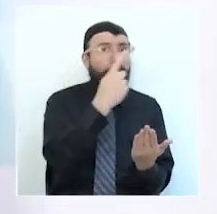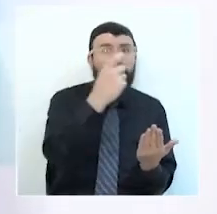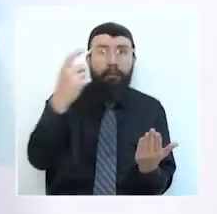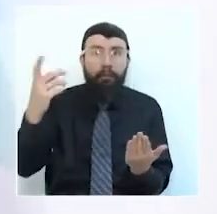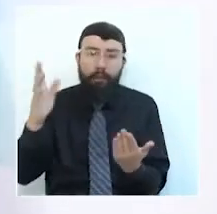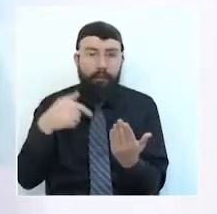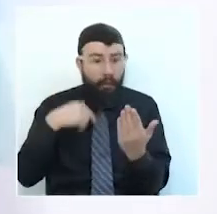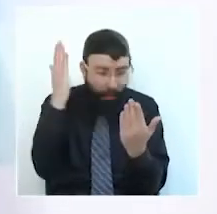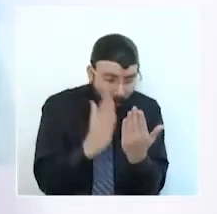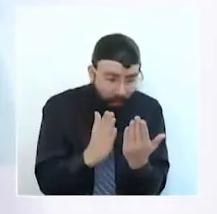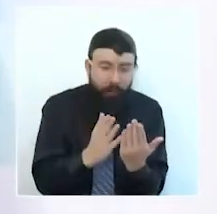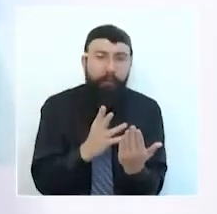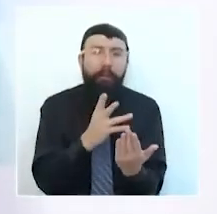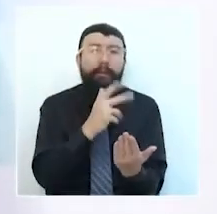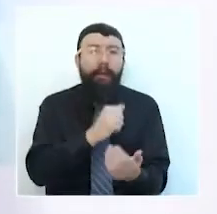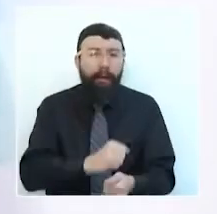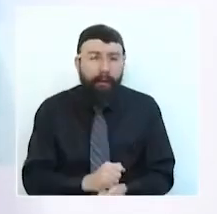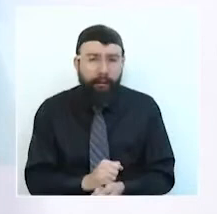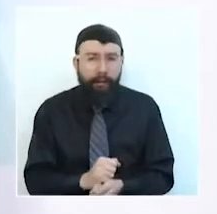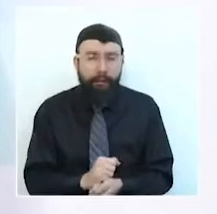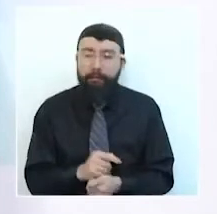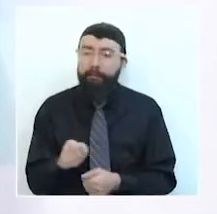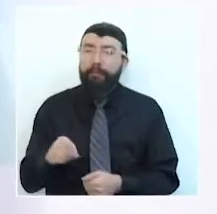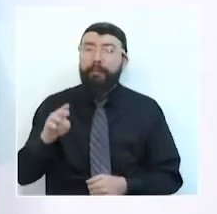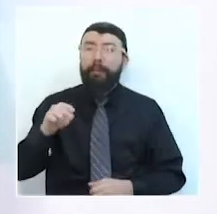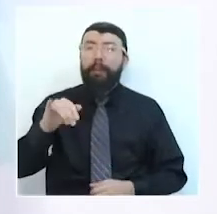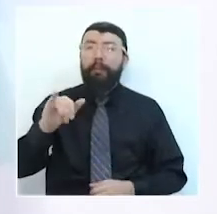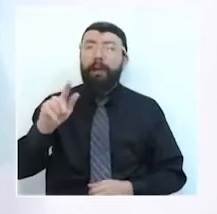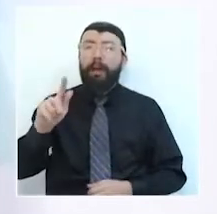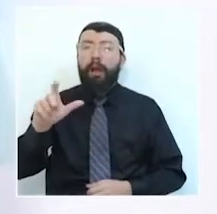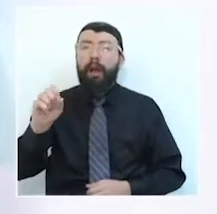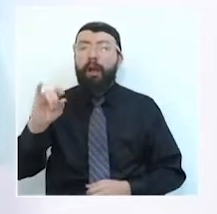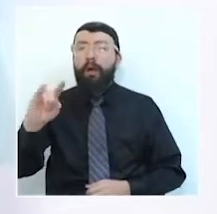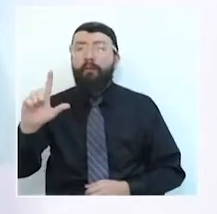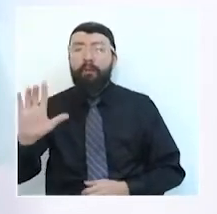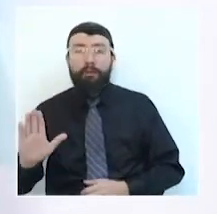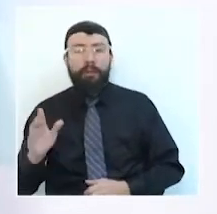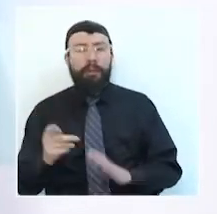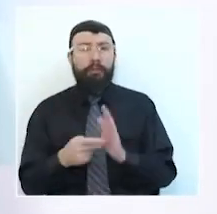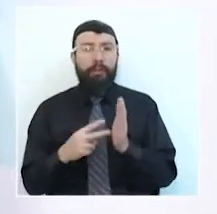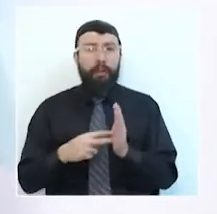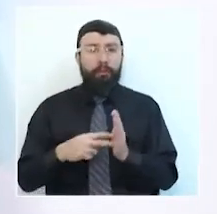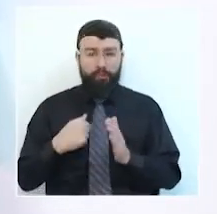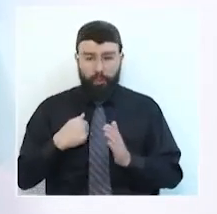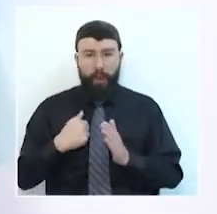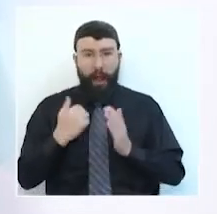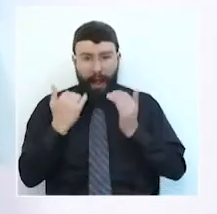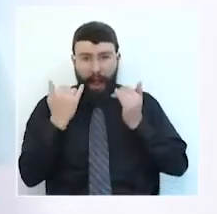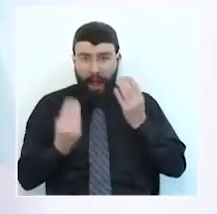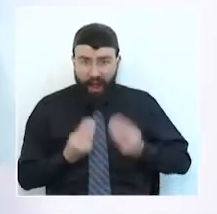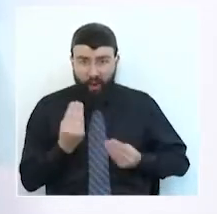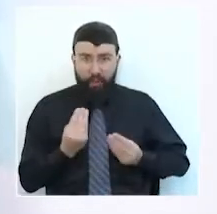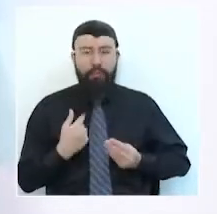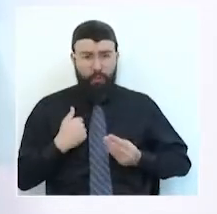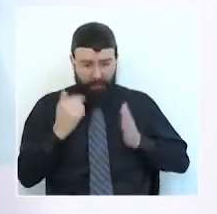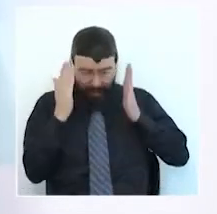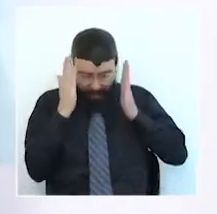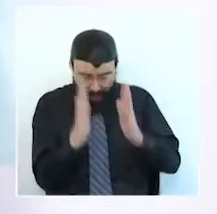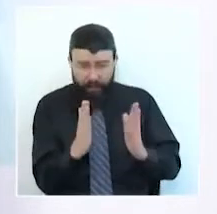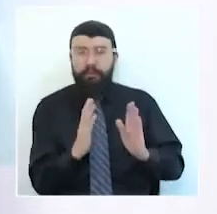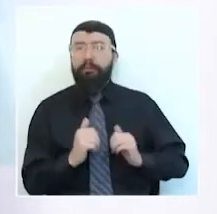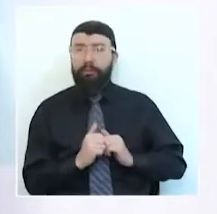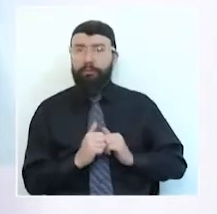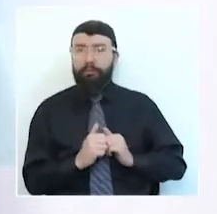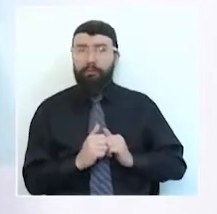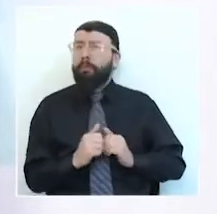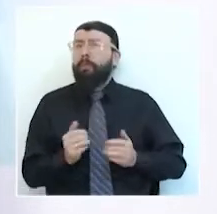nada centrados mindfulness significa estar presentes en lo que hacemos y eso lo podemos aplicar a muchísimas cosas